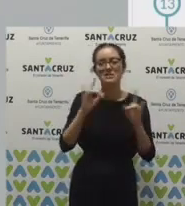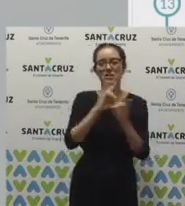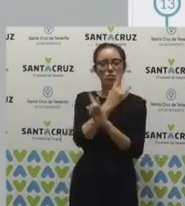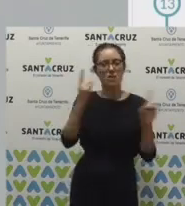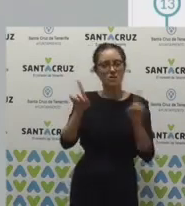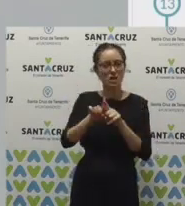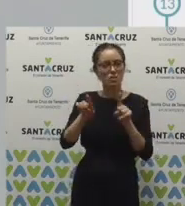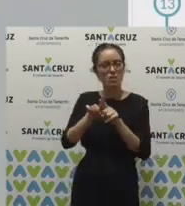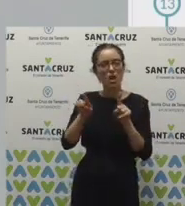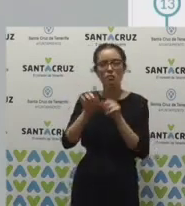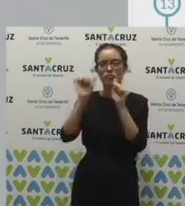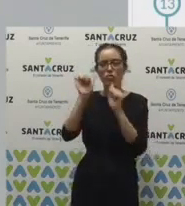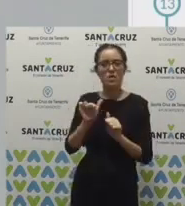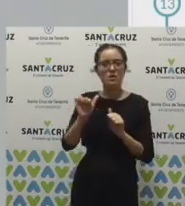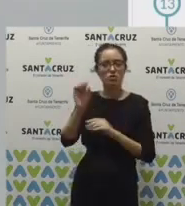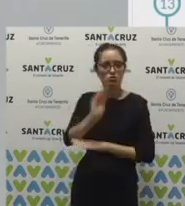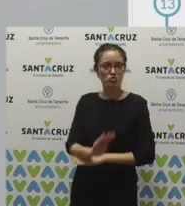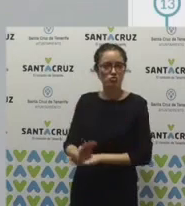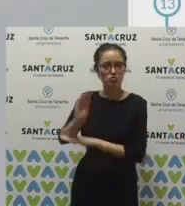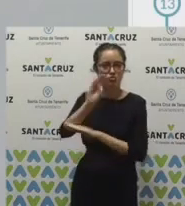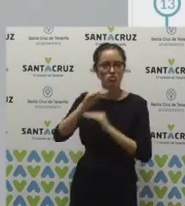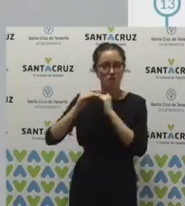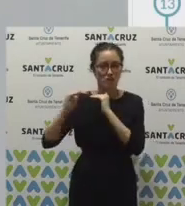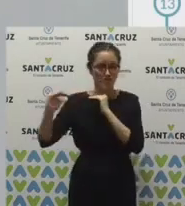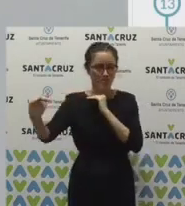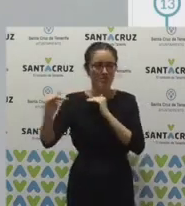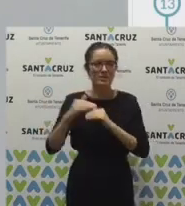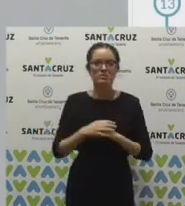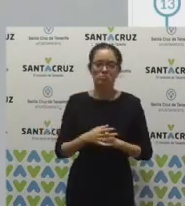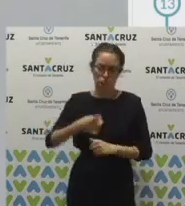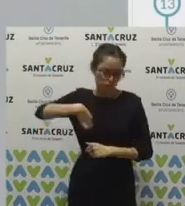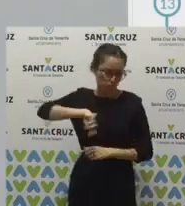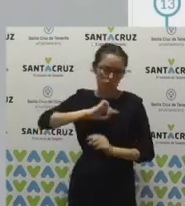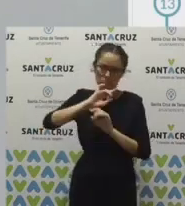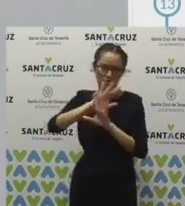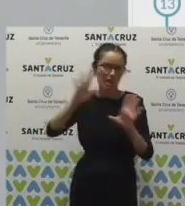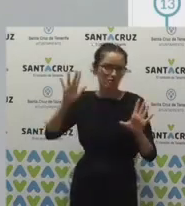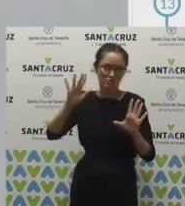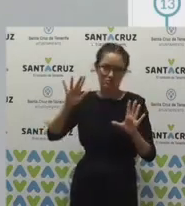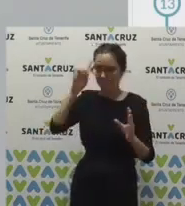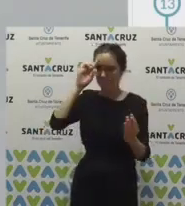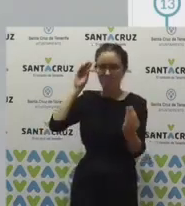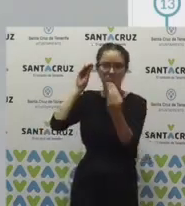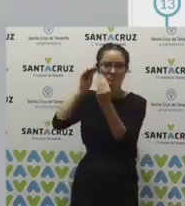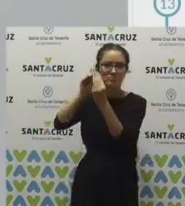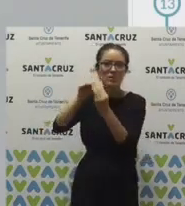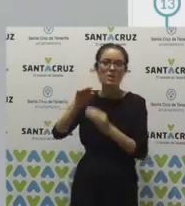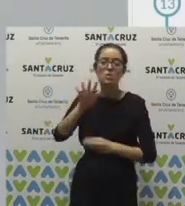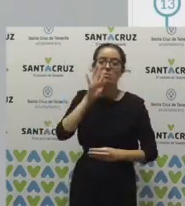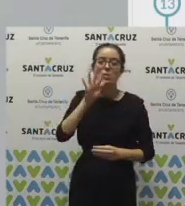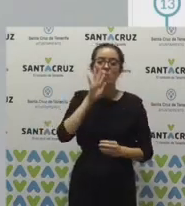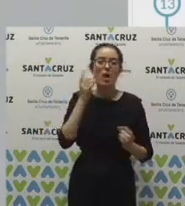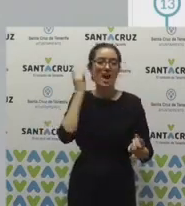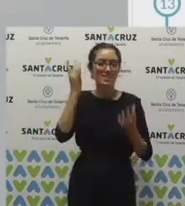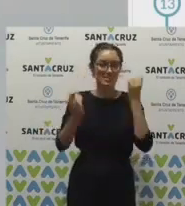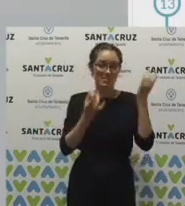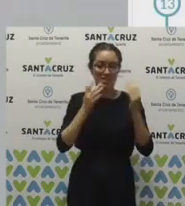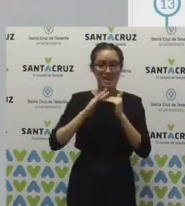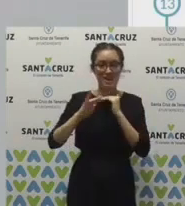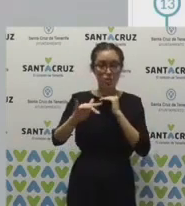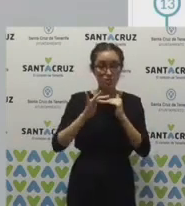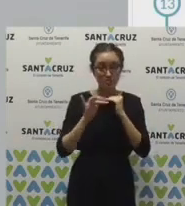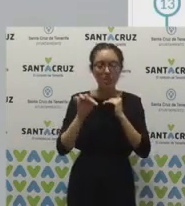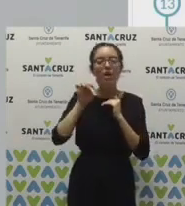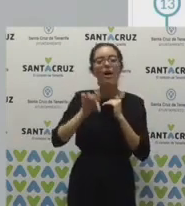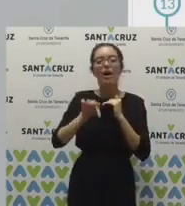en este punto sobra decir que también estamos de acuerdo porque el mar y las actividades náuticas también generan puestos